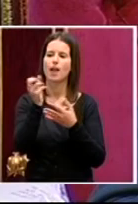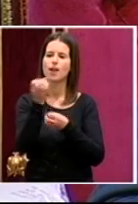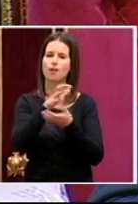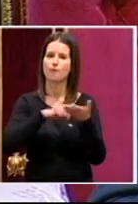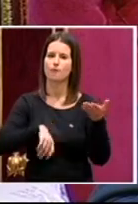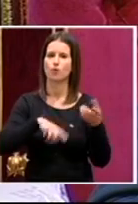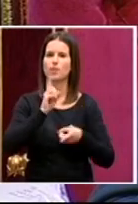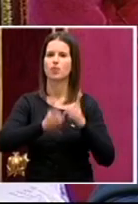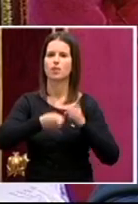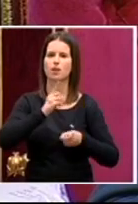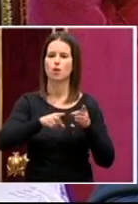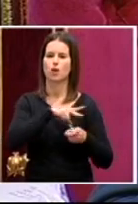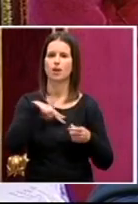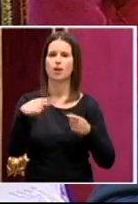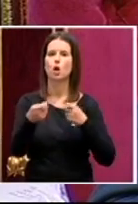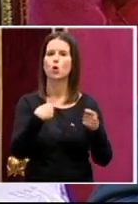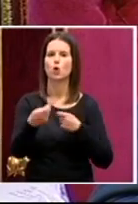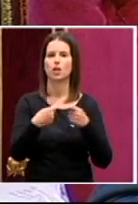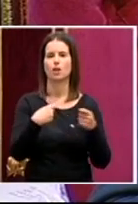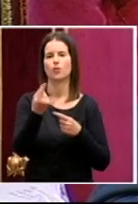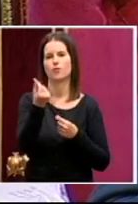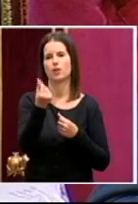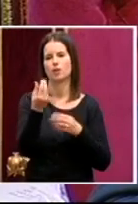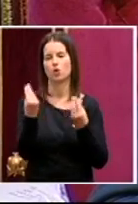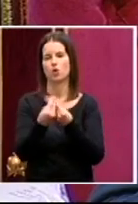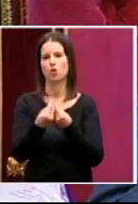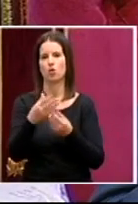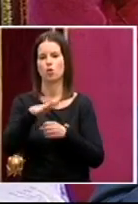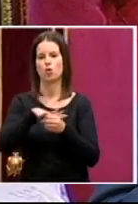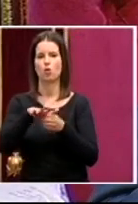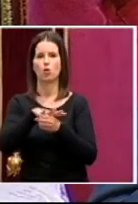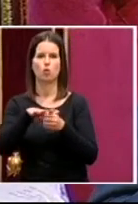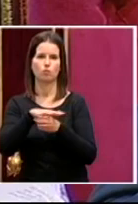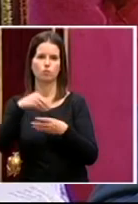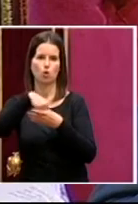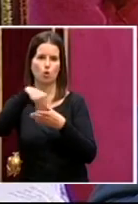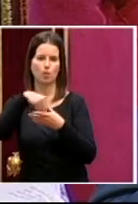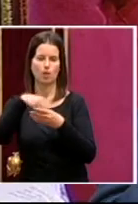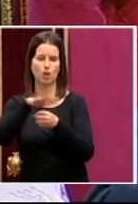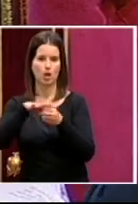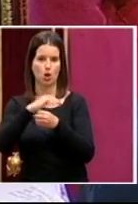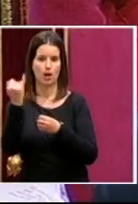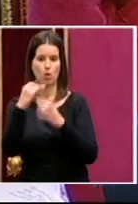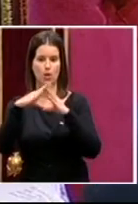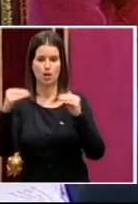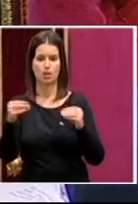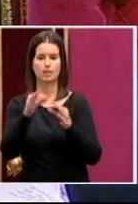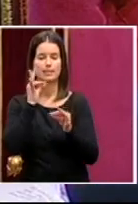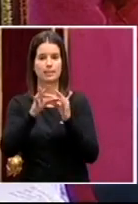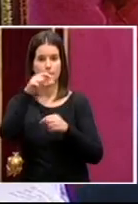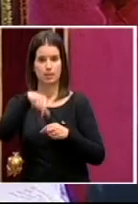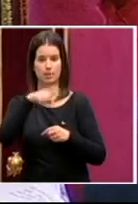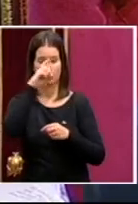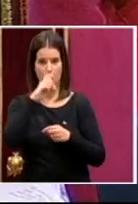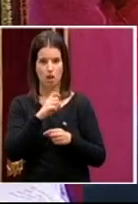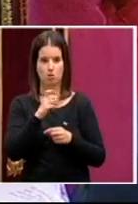General de la Coordinación Financiera con las corporaciones locales de la Junta de Andalucía de septiembre de este año, emitido en como